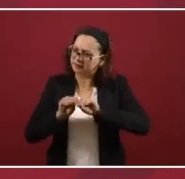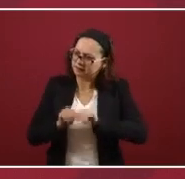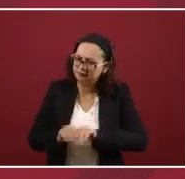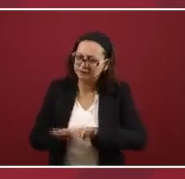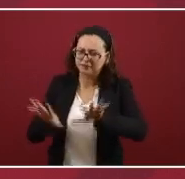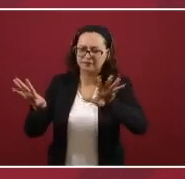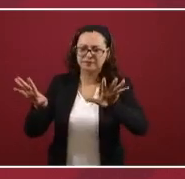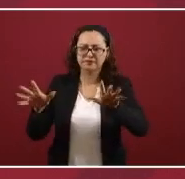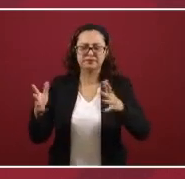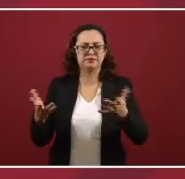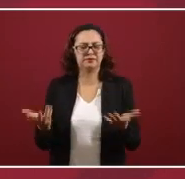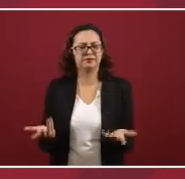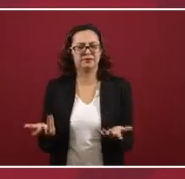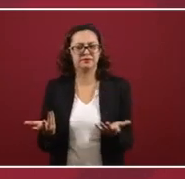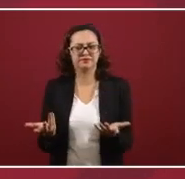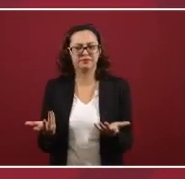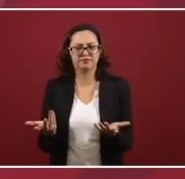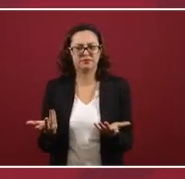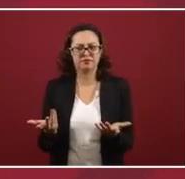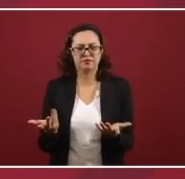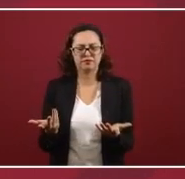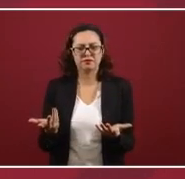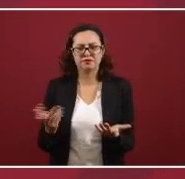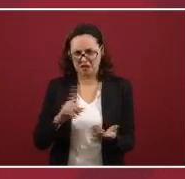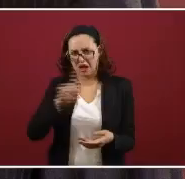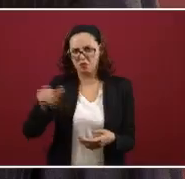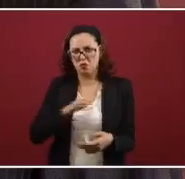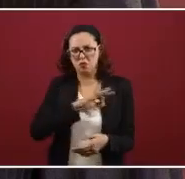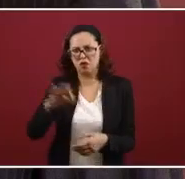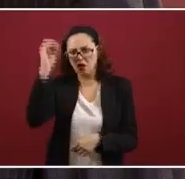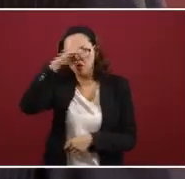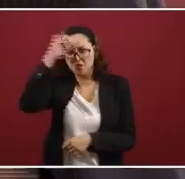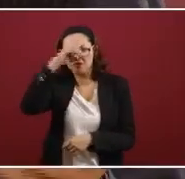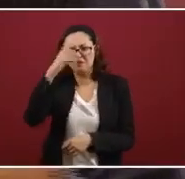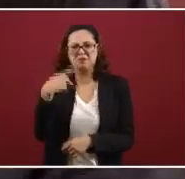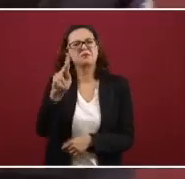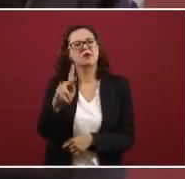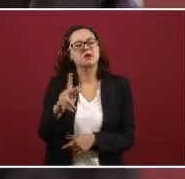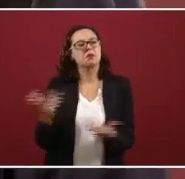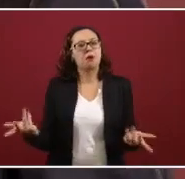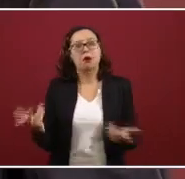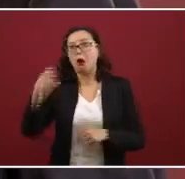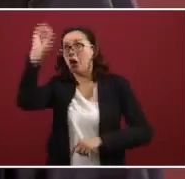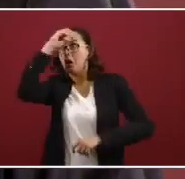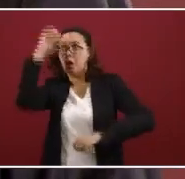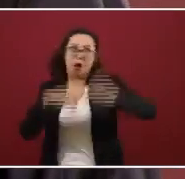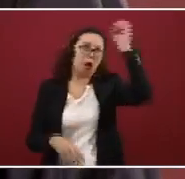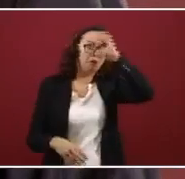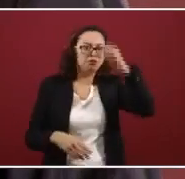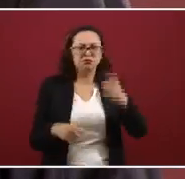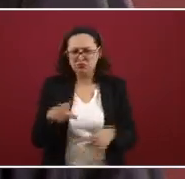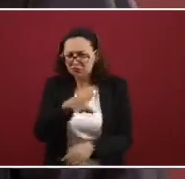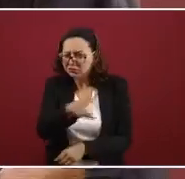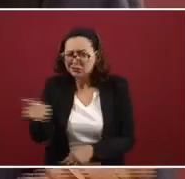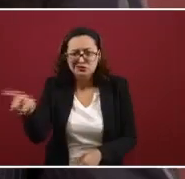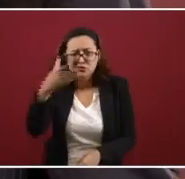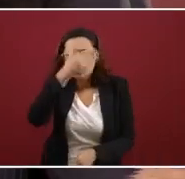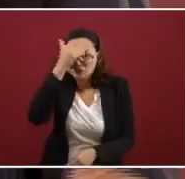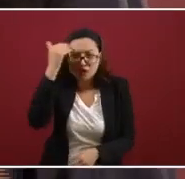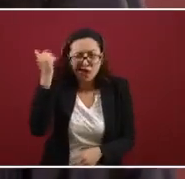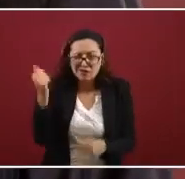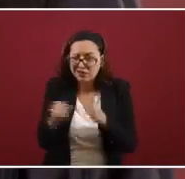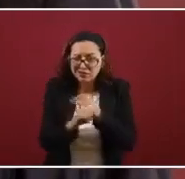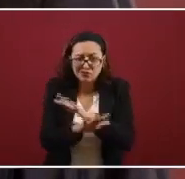y editorializar y dar la opinión. Pero ¿cómo se va a estar opinando si no se tiene